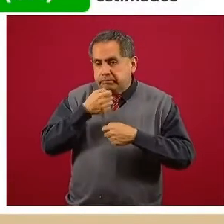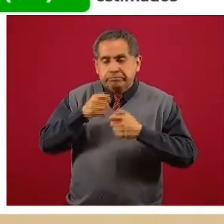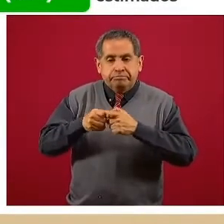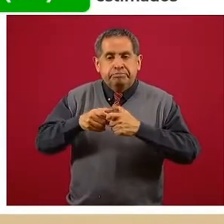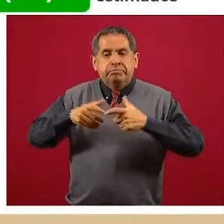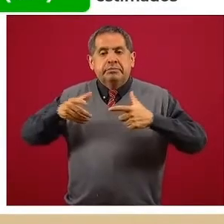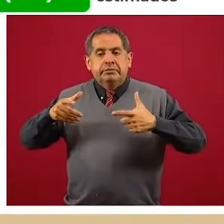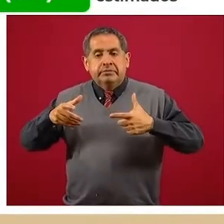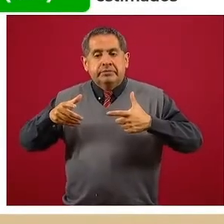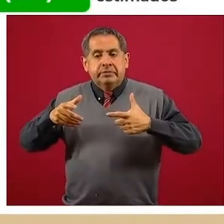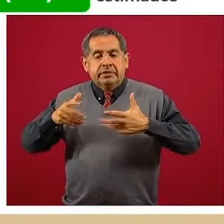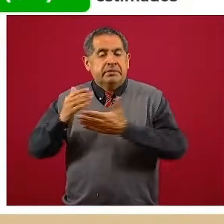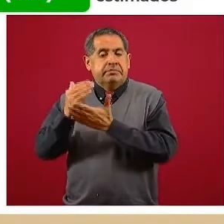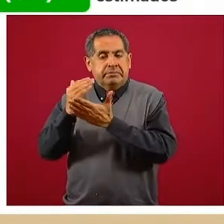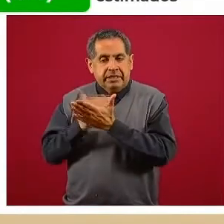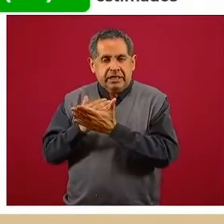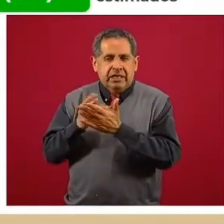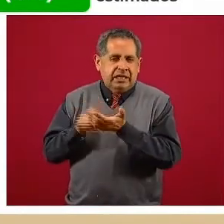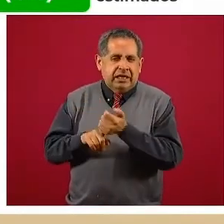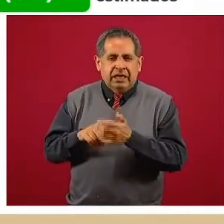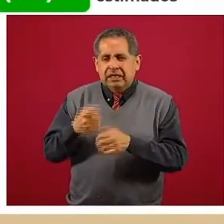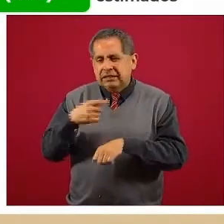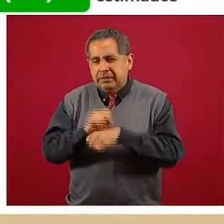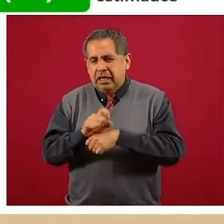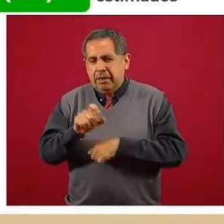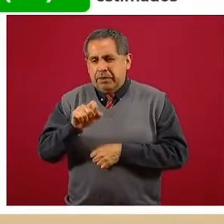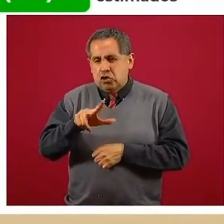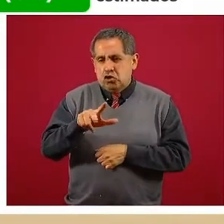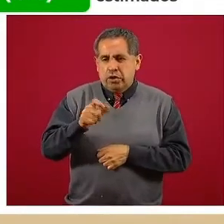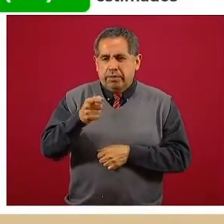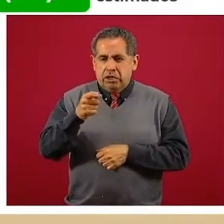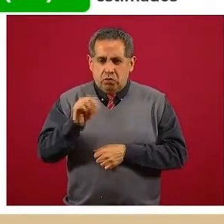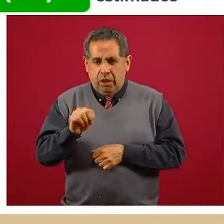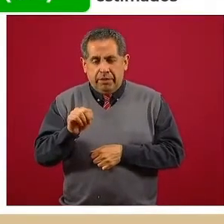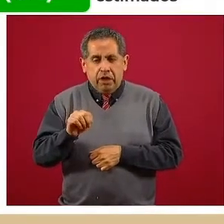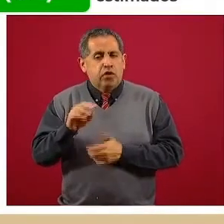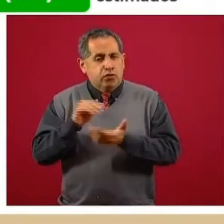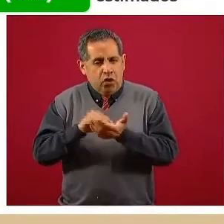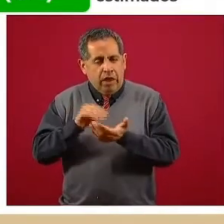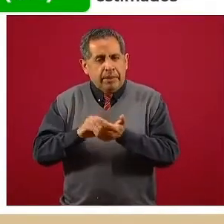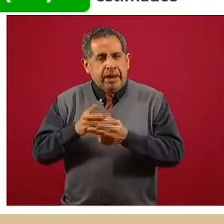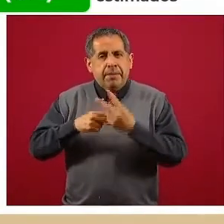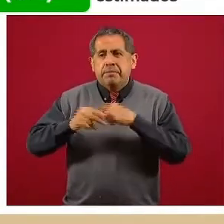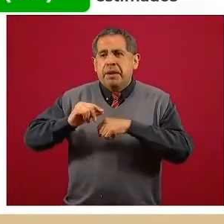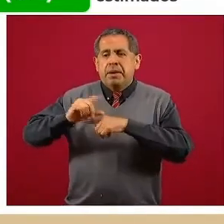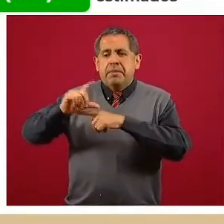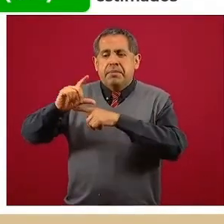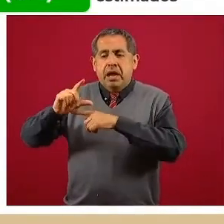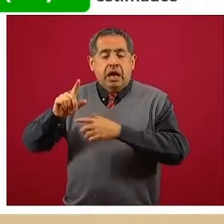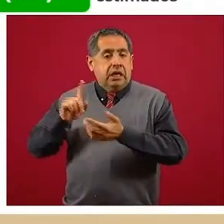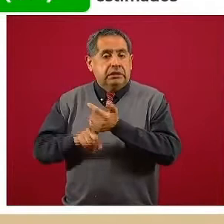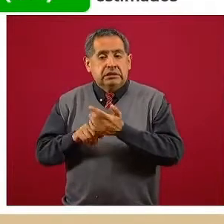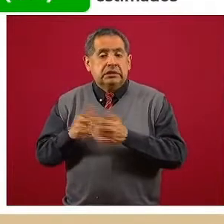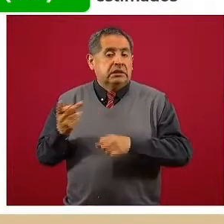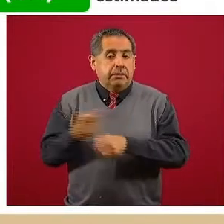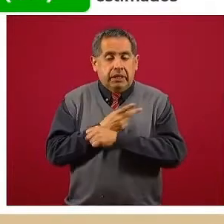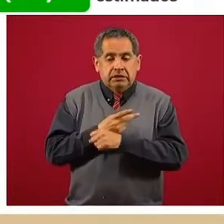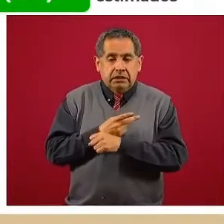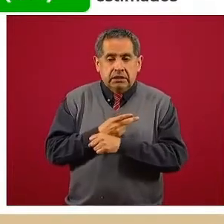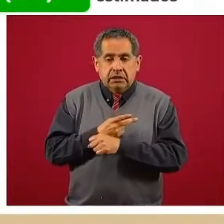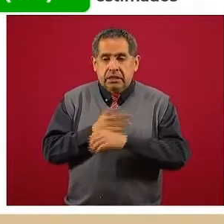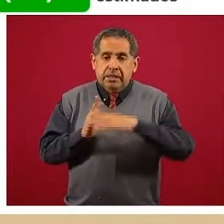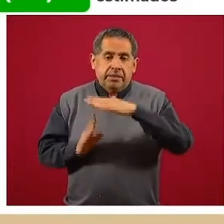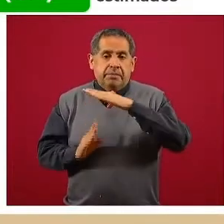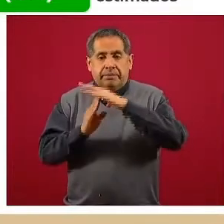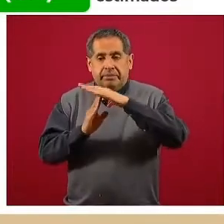nuevamente, desacelera un poco entre la 28 y la 29, pero todavía con tendencia ascendente, y se produce un nuevo